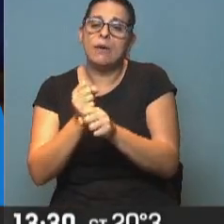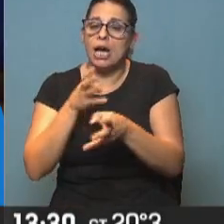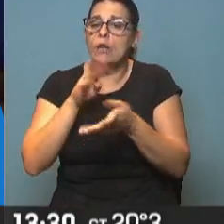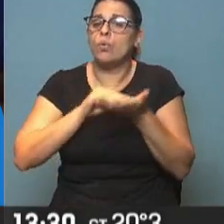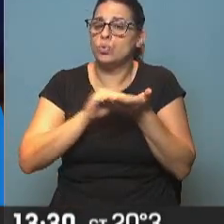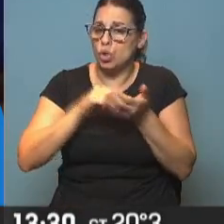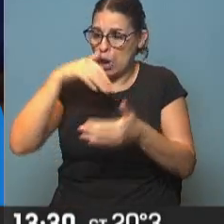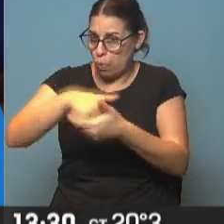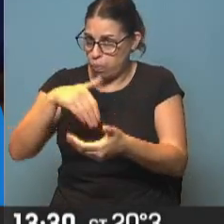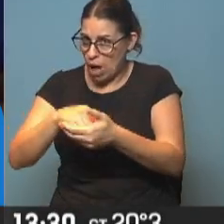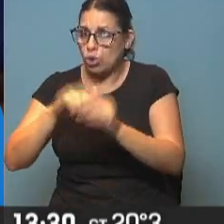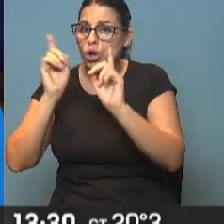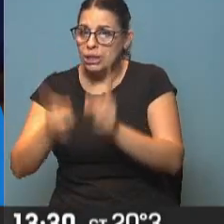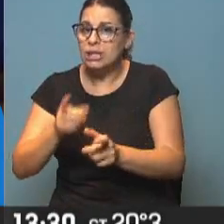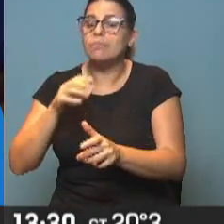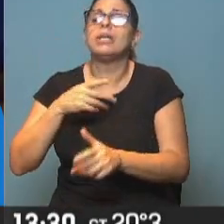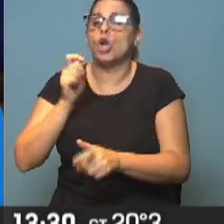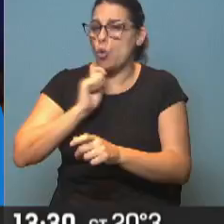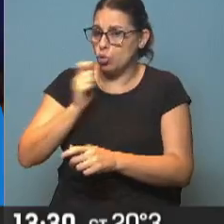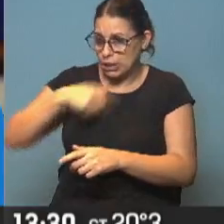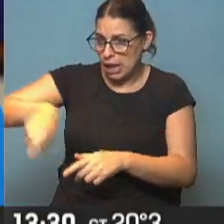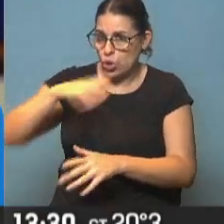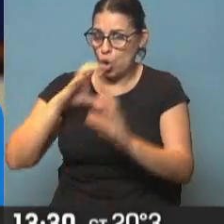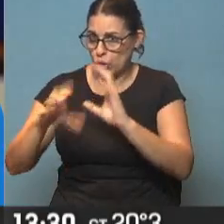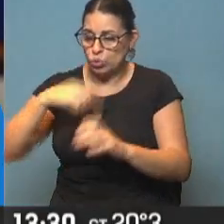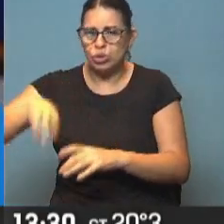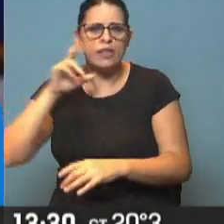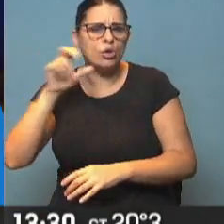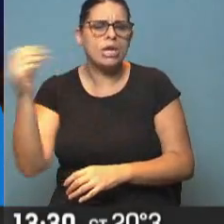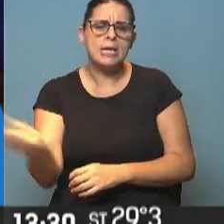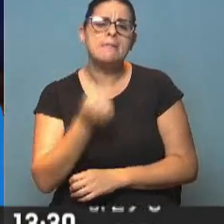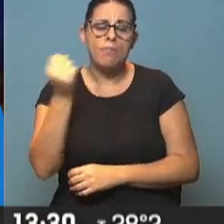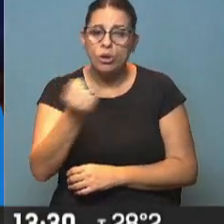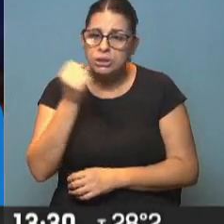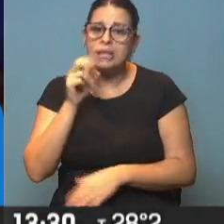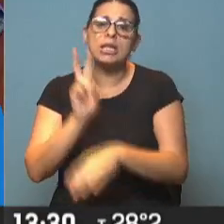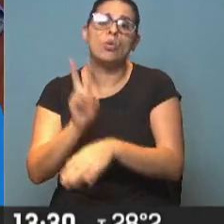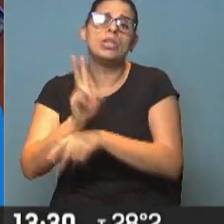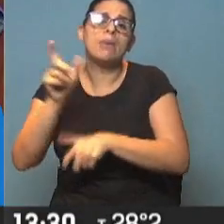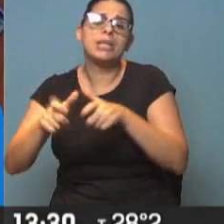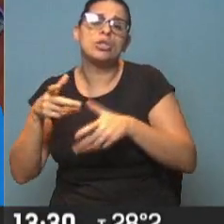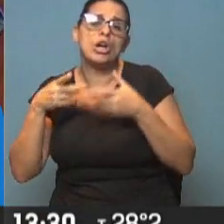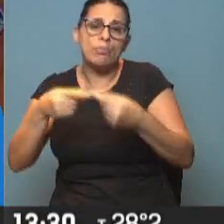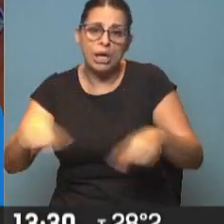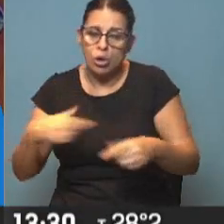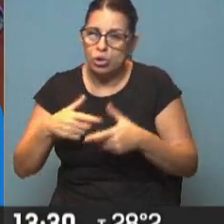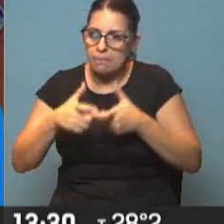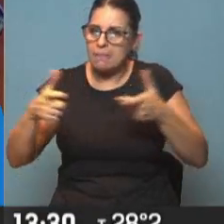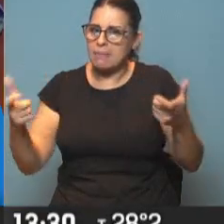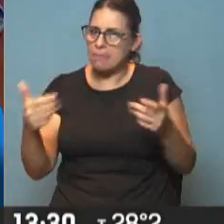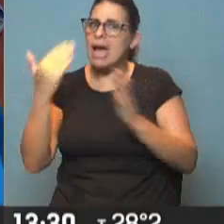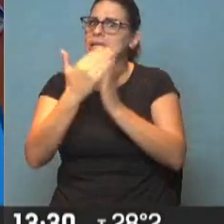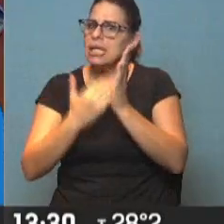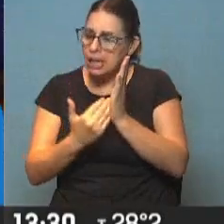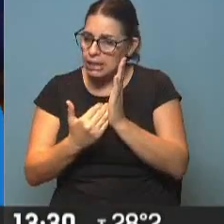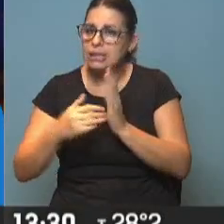de bancos con comunicadores ustedes tienen un rol importantísimo sea la protección al consumidor ha crecido mucho en la agenda pública